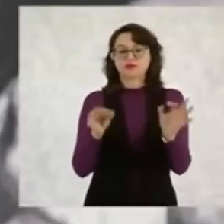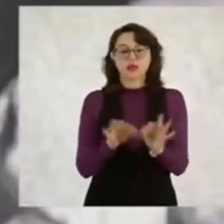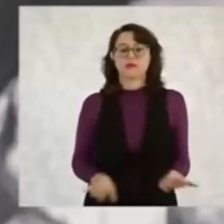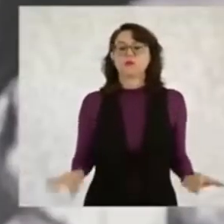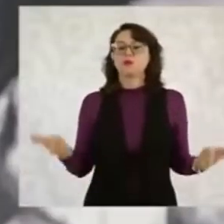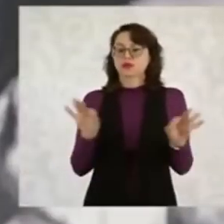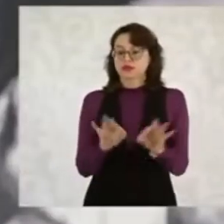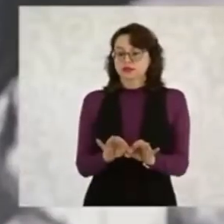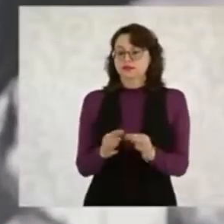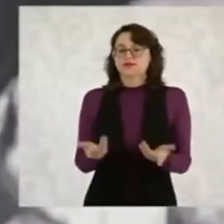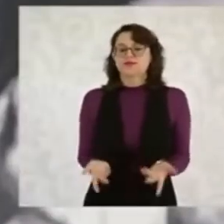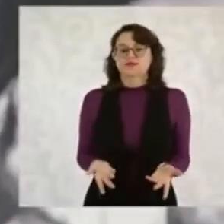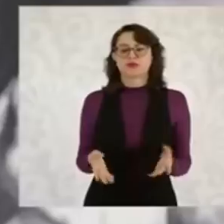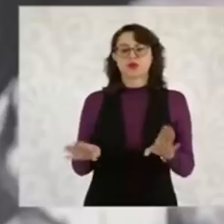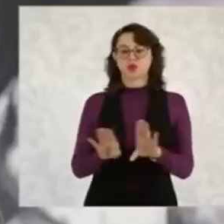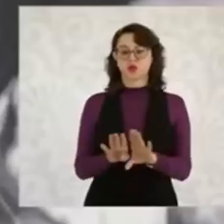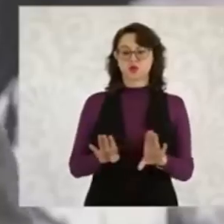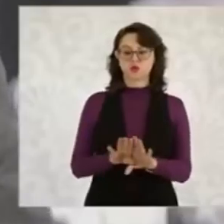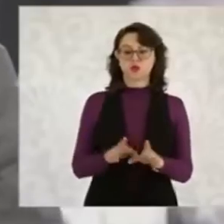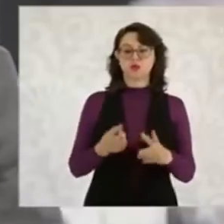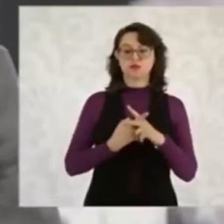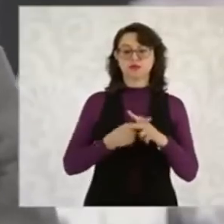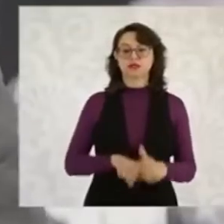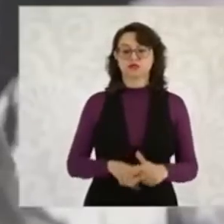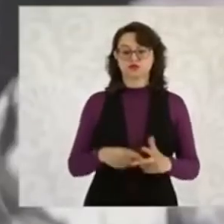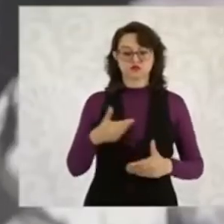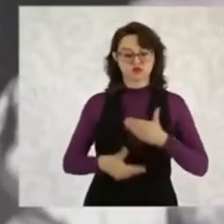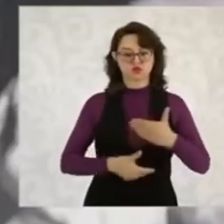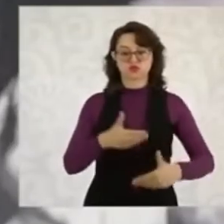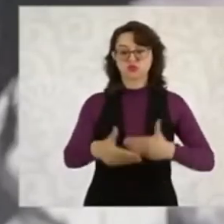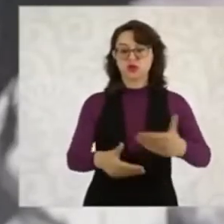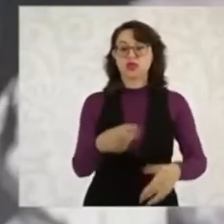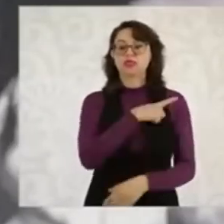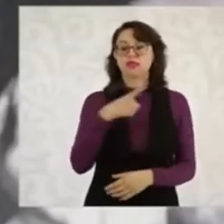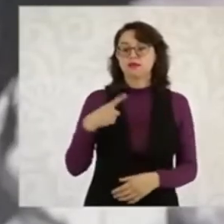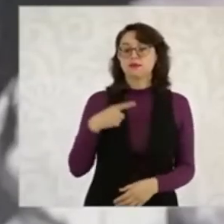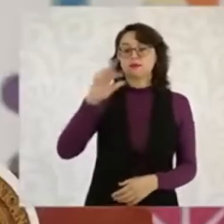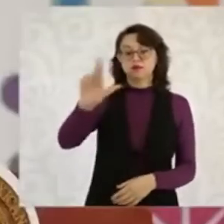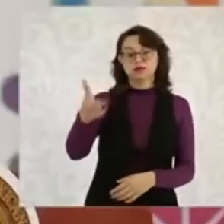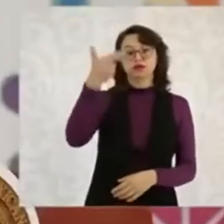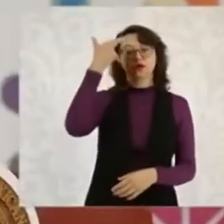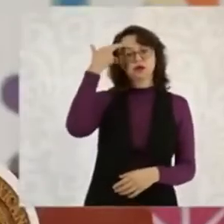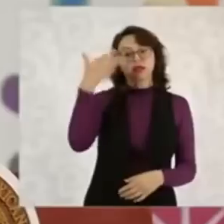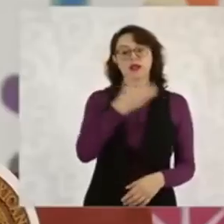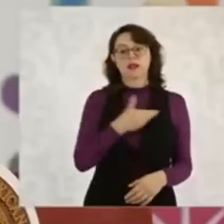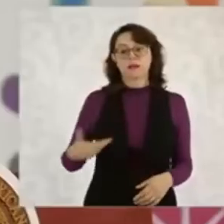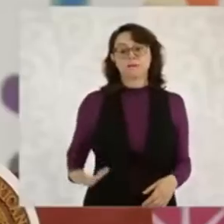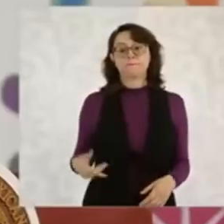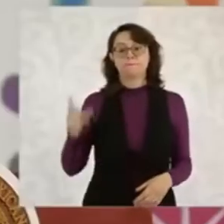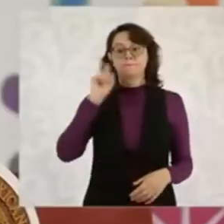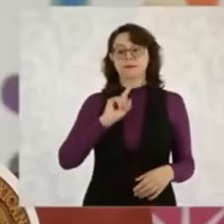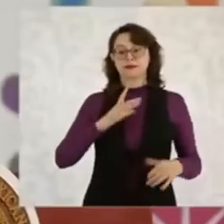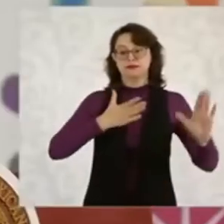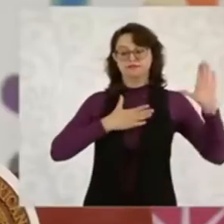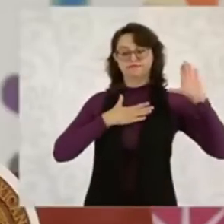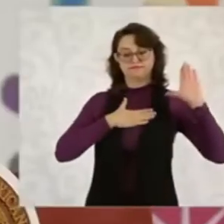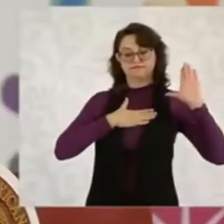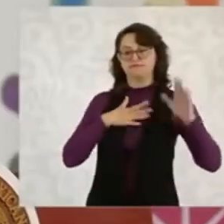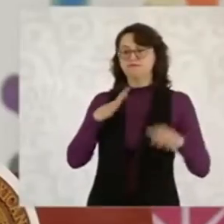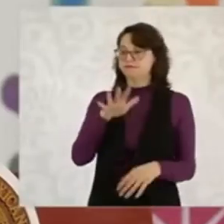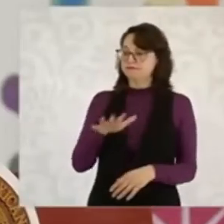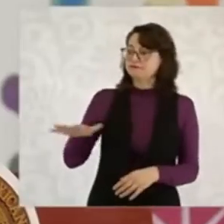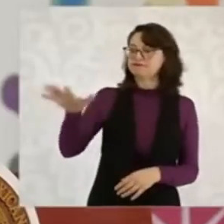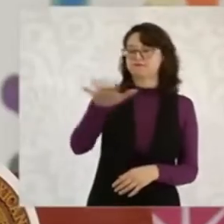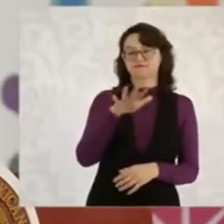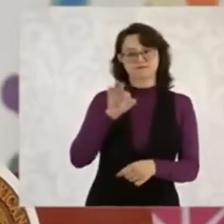en términos de su implementación. Recordar que este es un compromiso de nuestra presidenta frente al pueblo de México, en